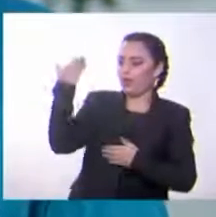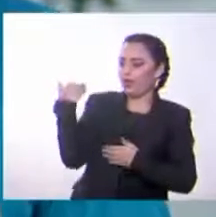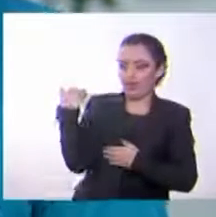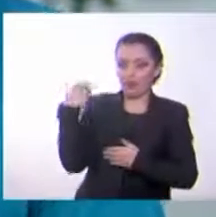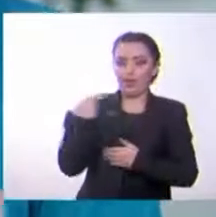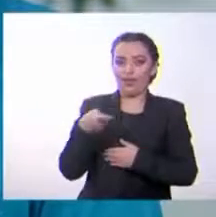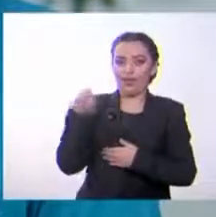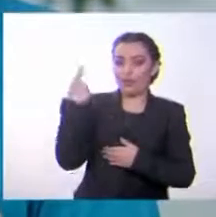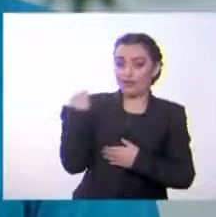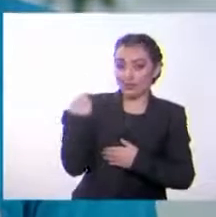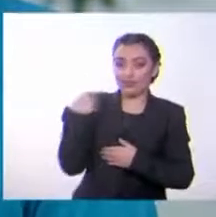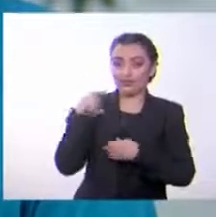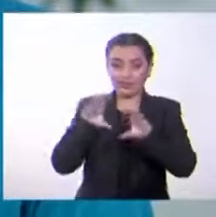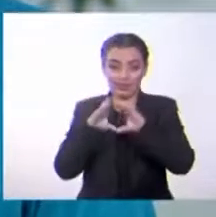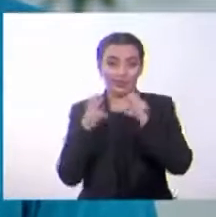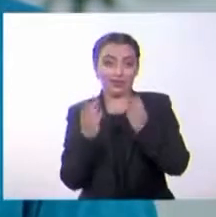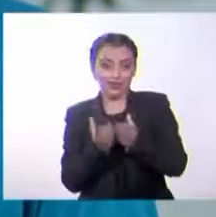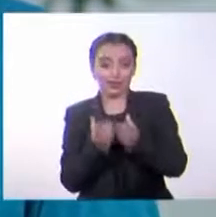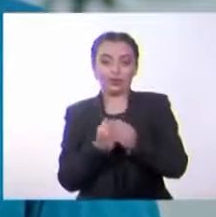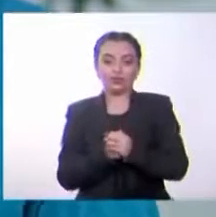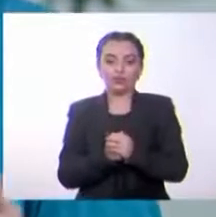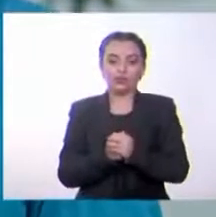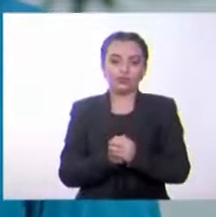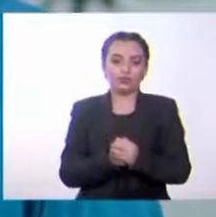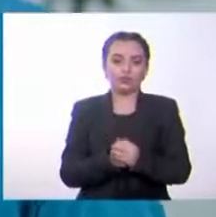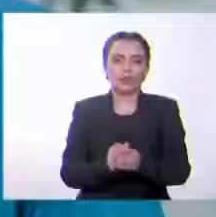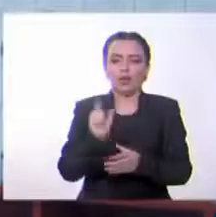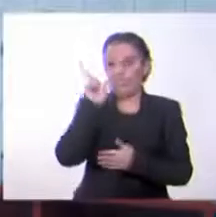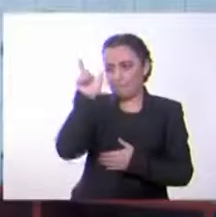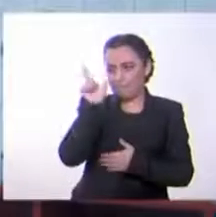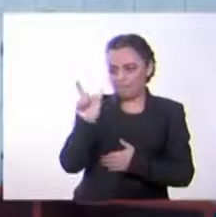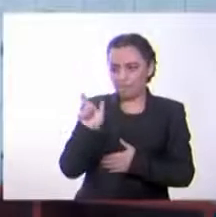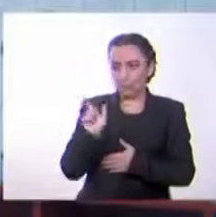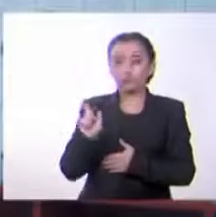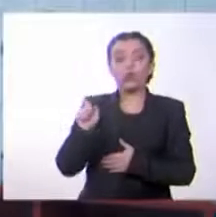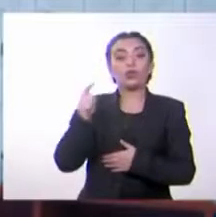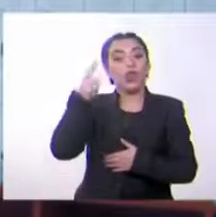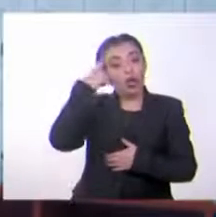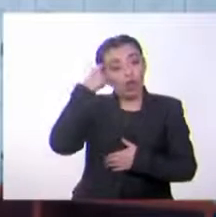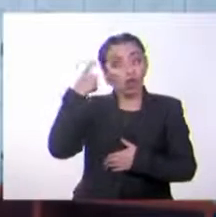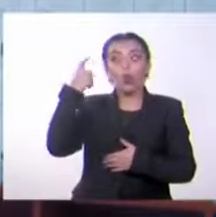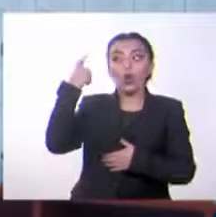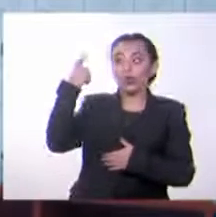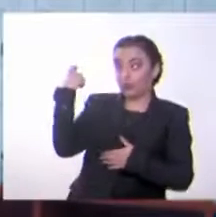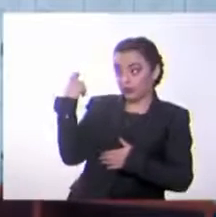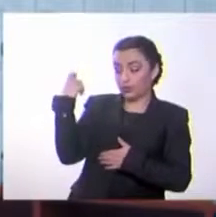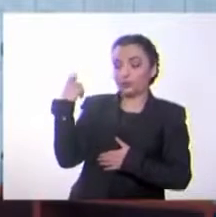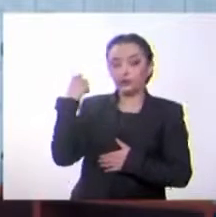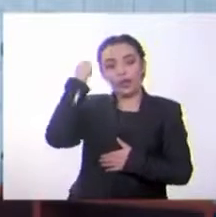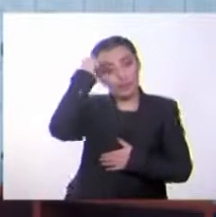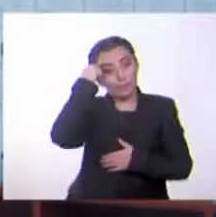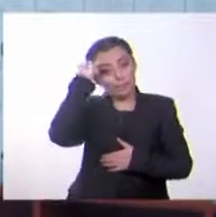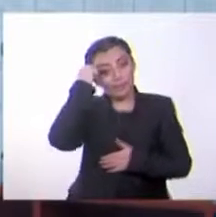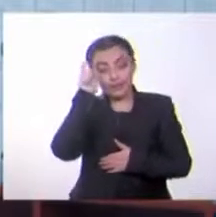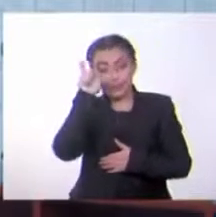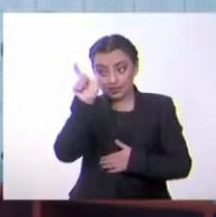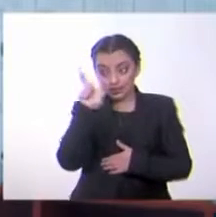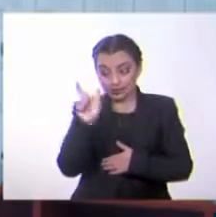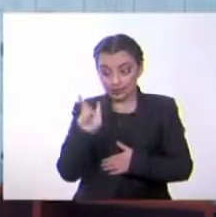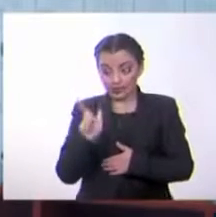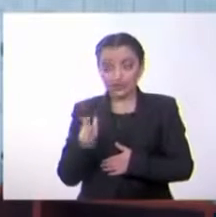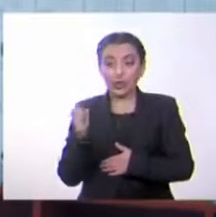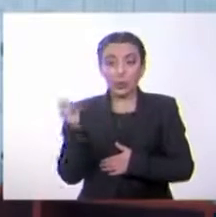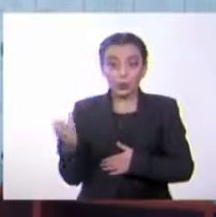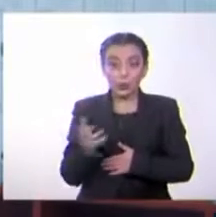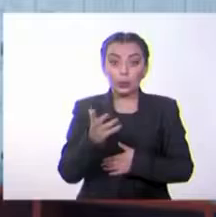conceptos. Vamos a recordarlos un poco. Y además, vamos a aprender algunos términos nuevos. Para la